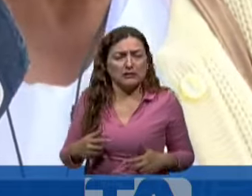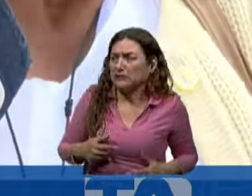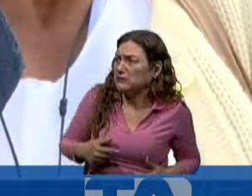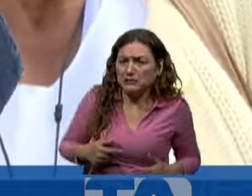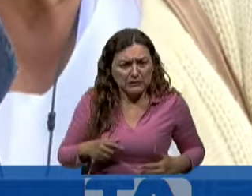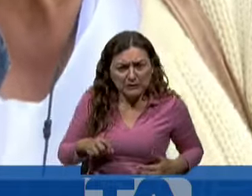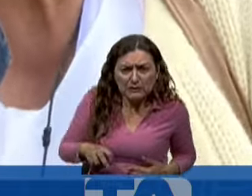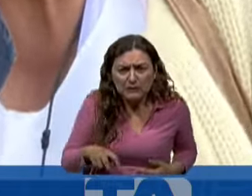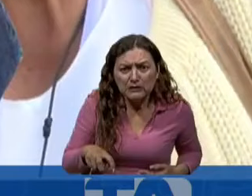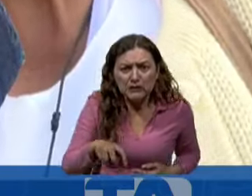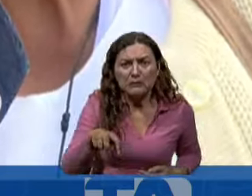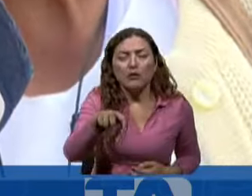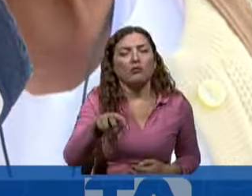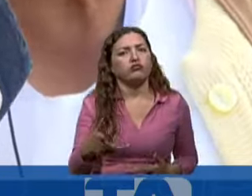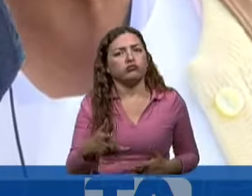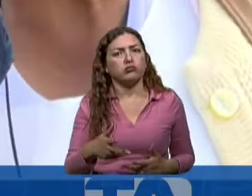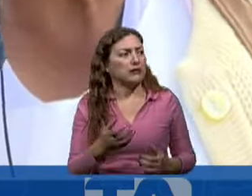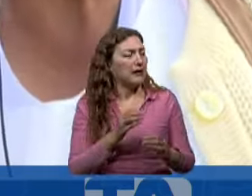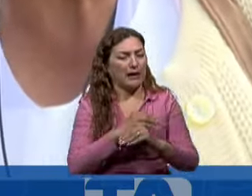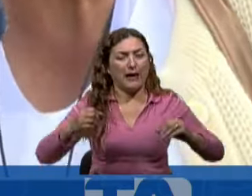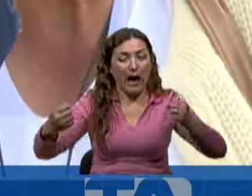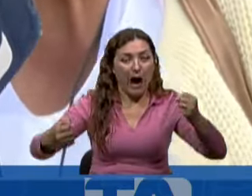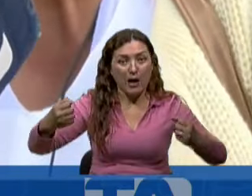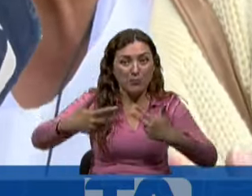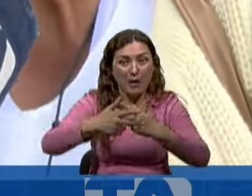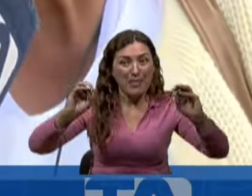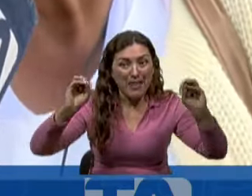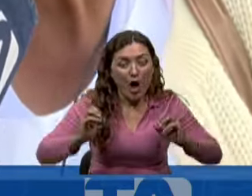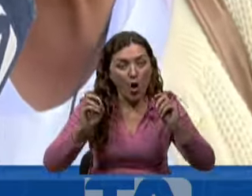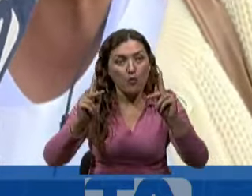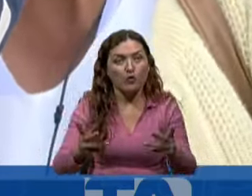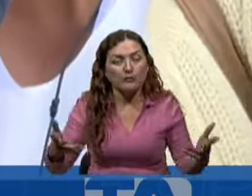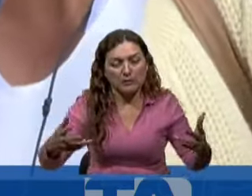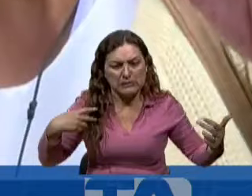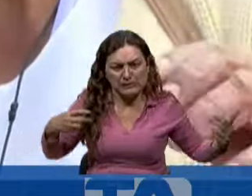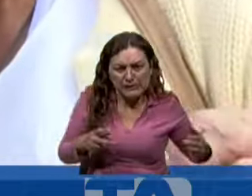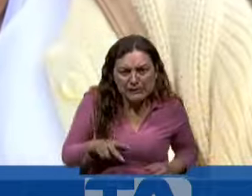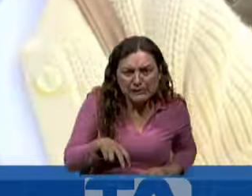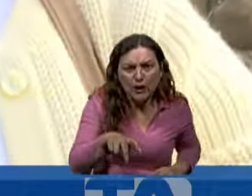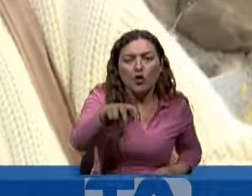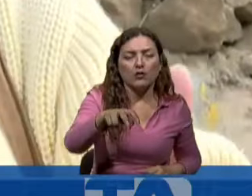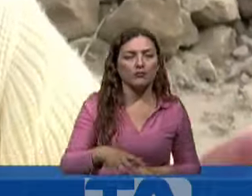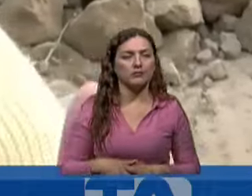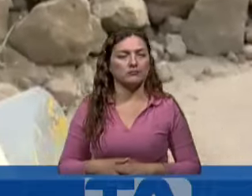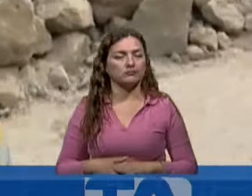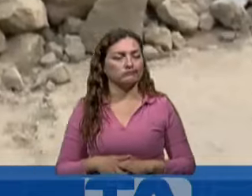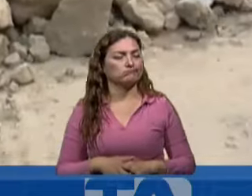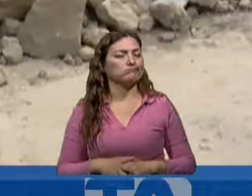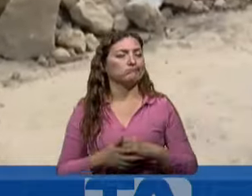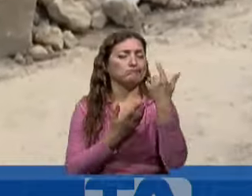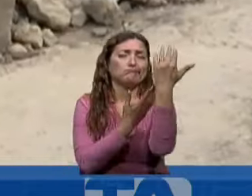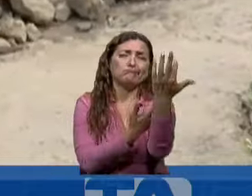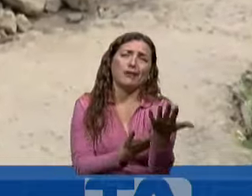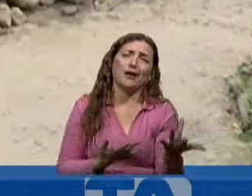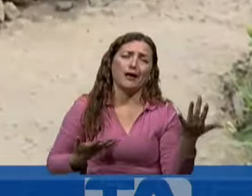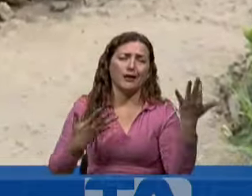Esperar momentos que haya oportunidad de cruzar para poder cruzar. Y espera y espera,